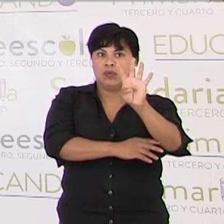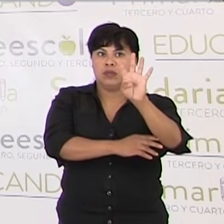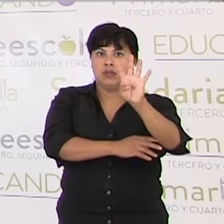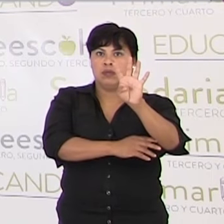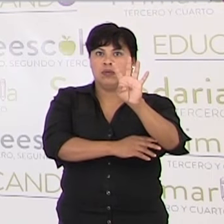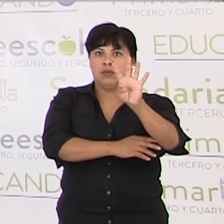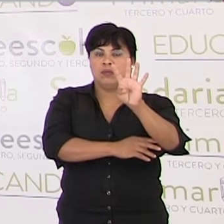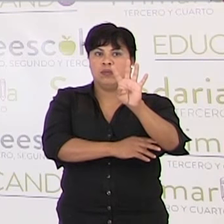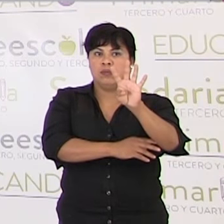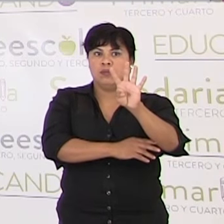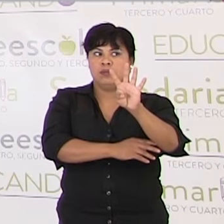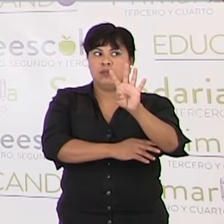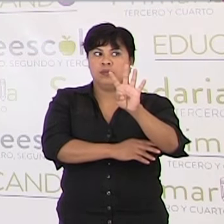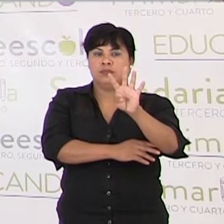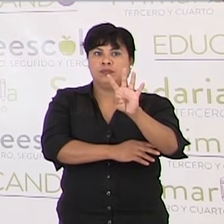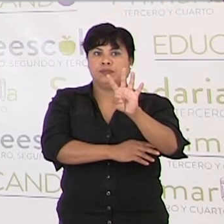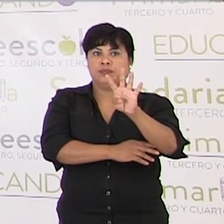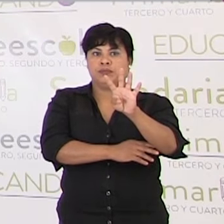número, ¿sí?,